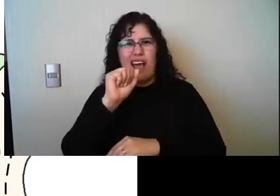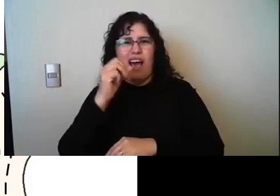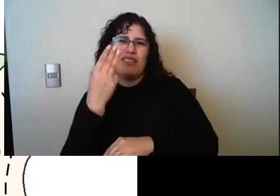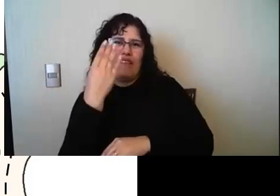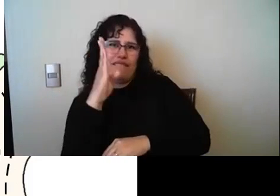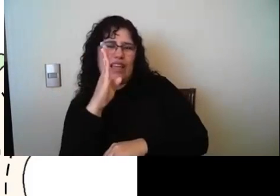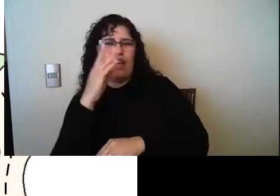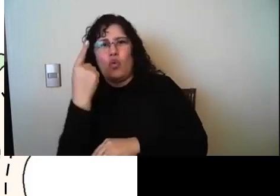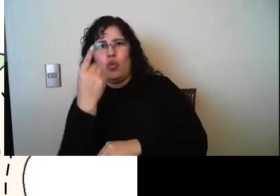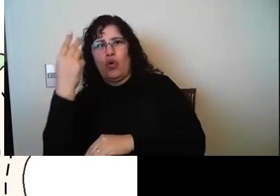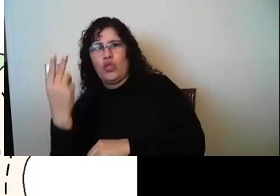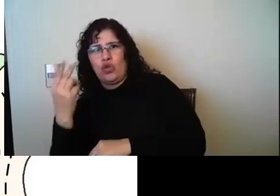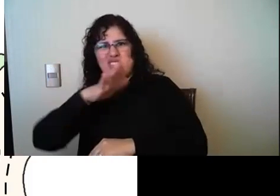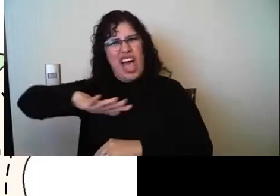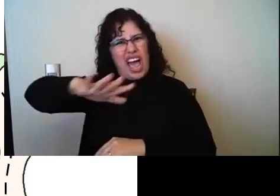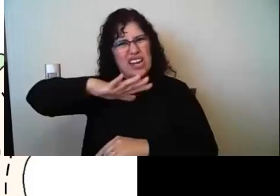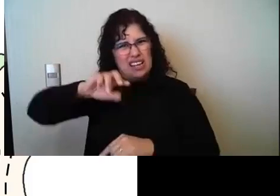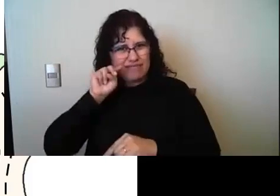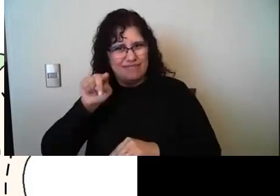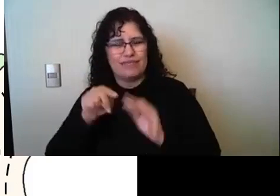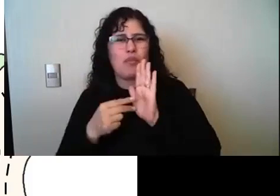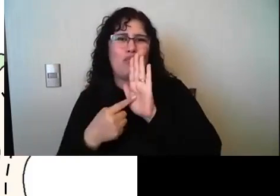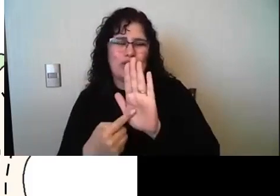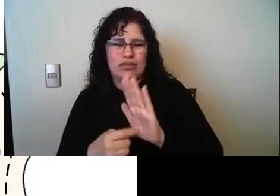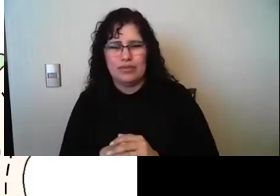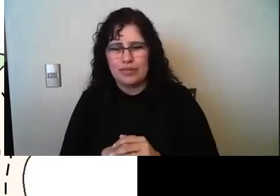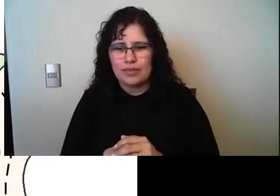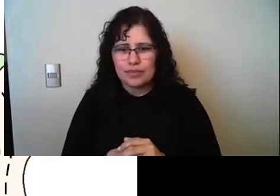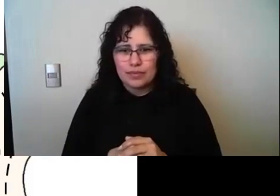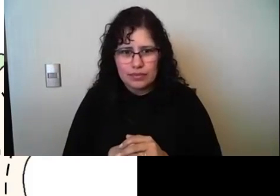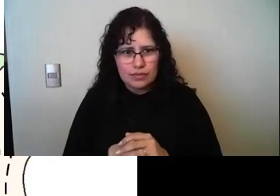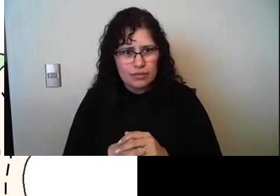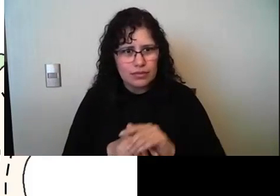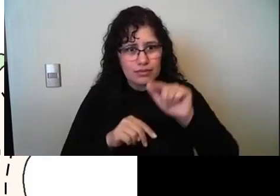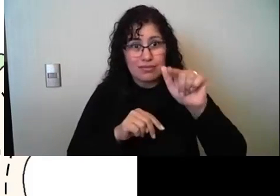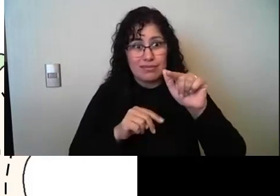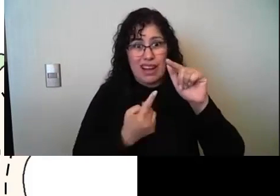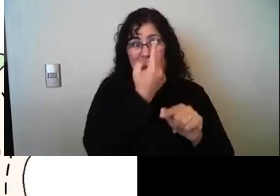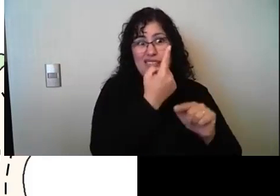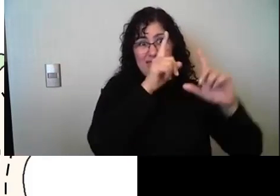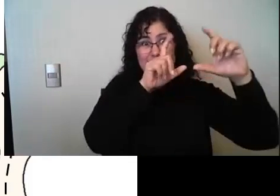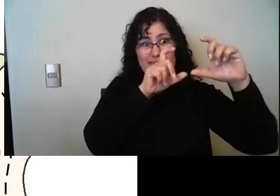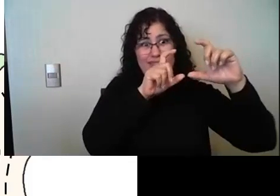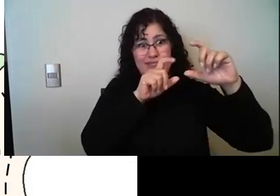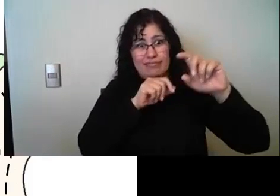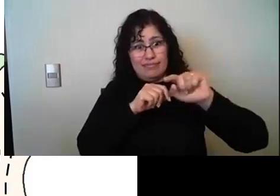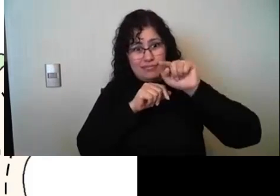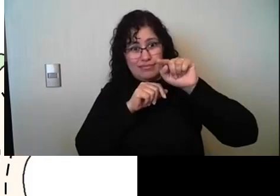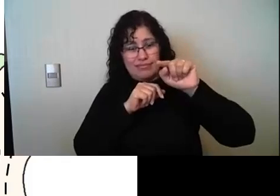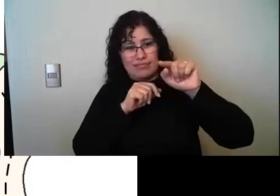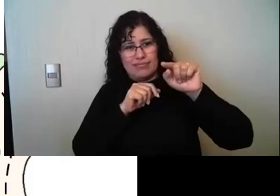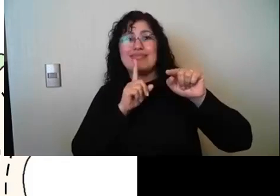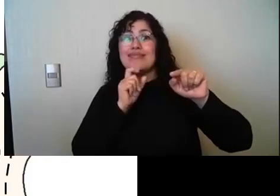2. ¿Ya? Y entre esto y esto, este elemento que está aquí, que es el tálamo,